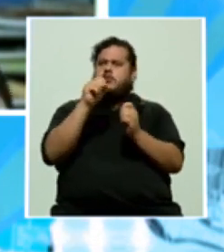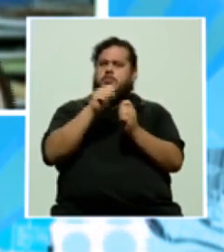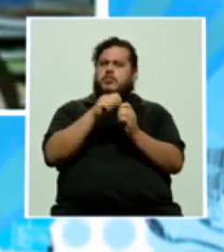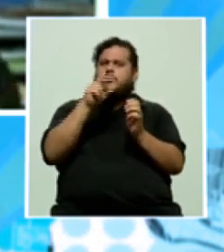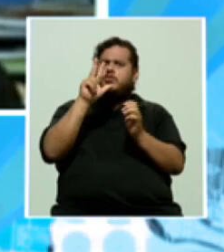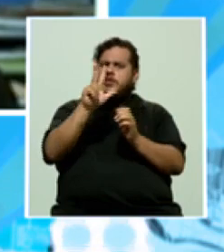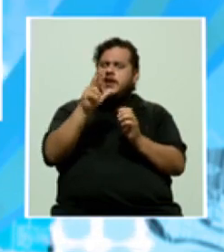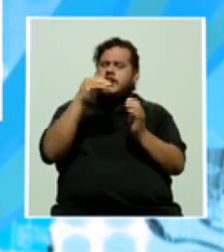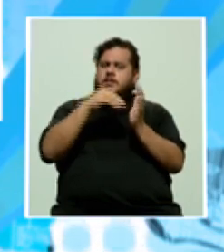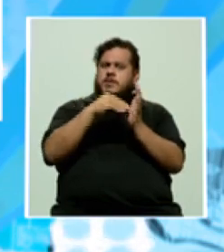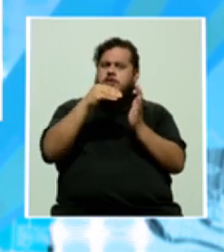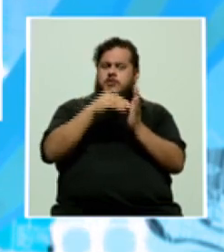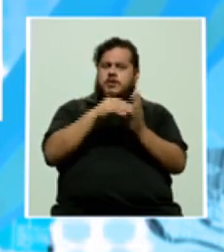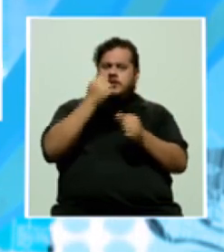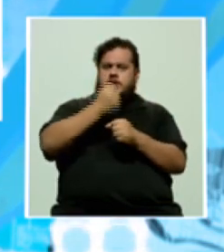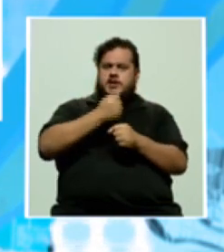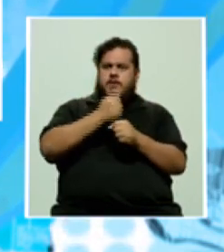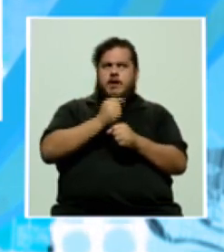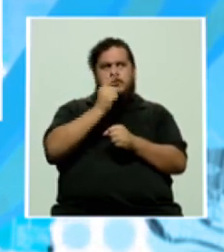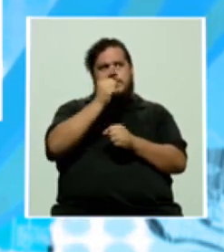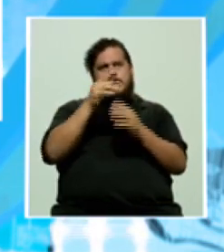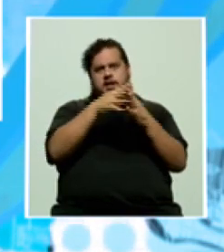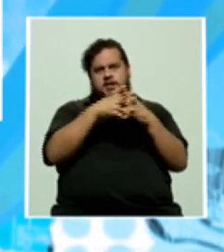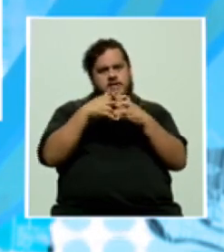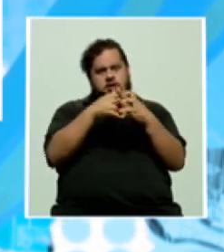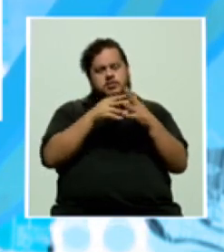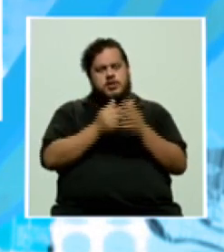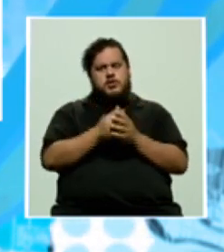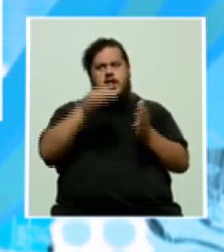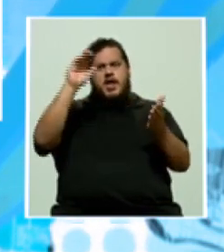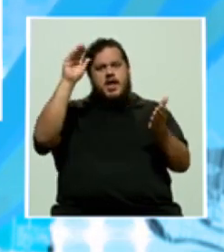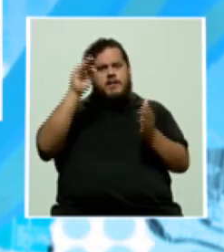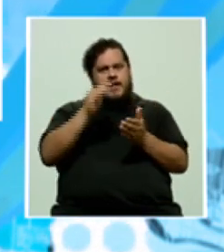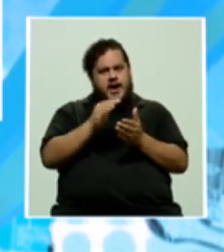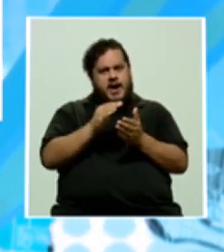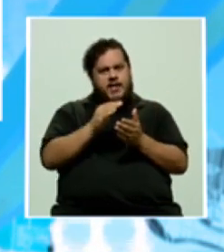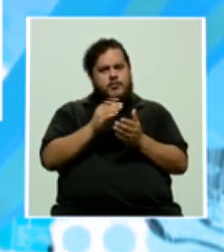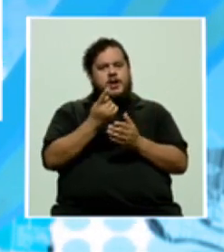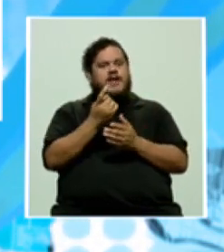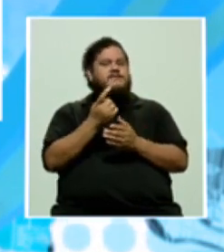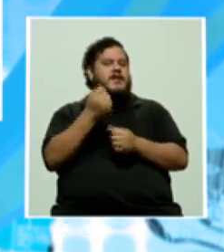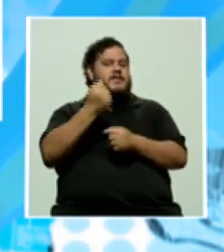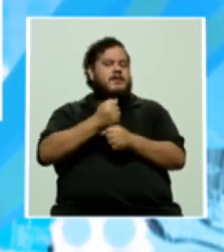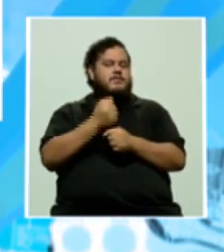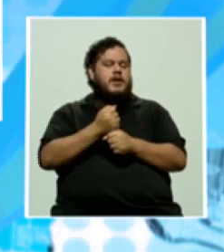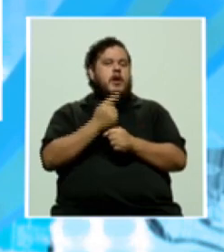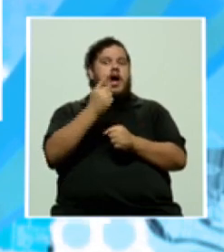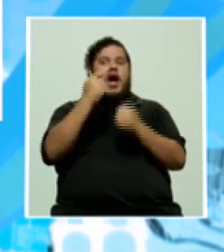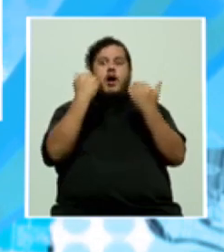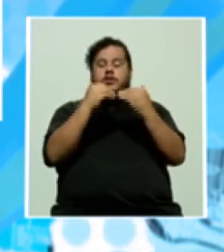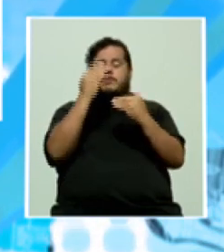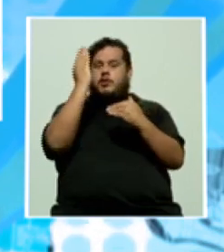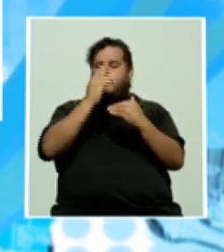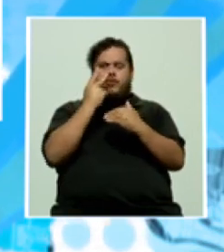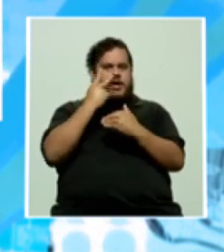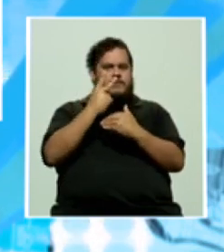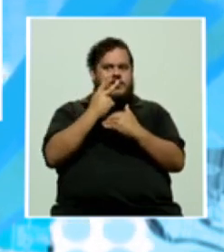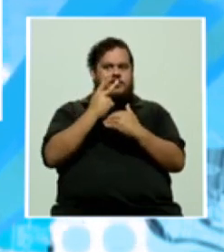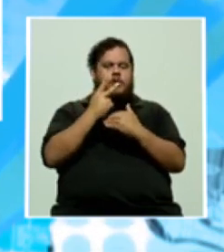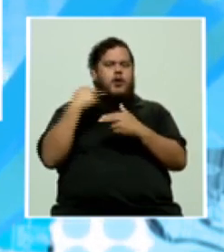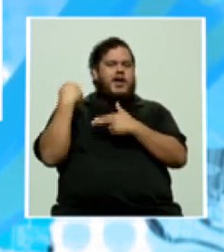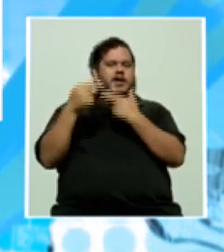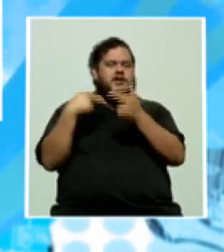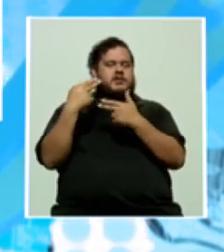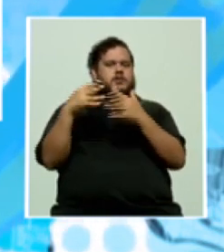2.3 millones de empleos en Estados Unidos, bajando el desempleo a un nivel jamás visto en la historia de Estados